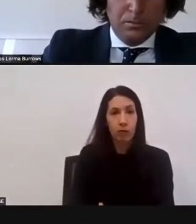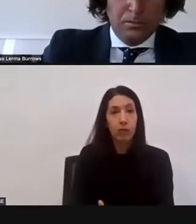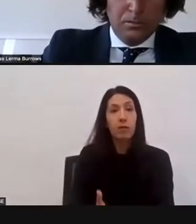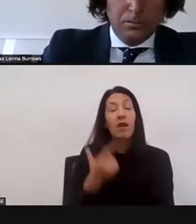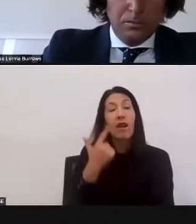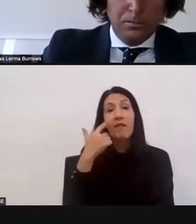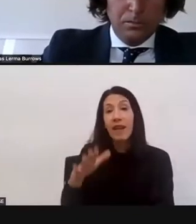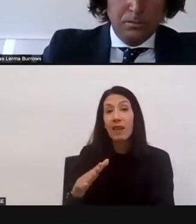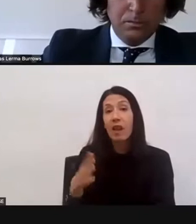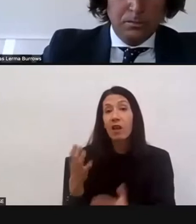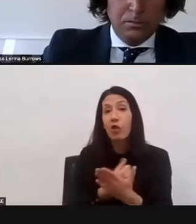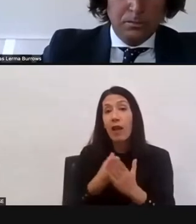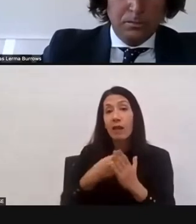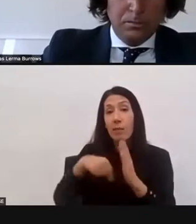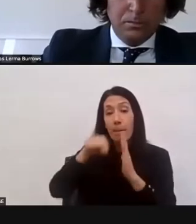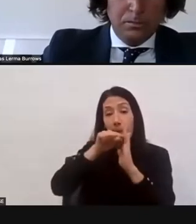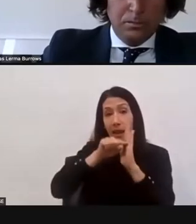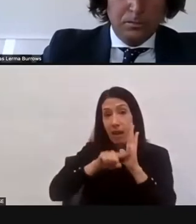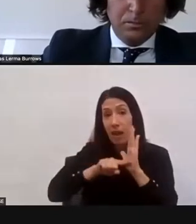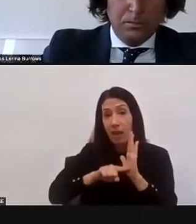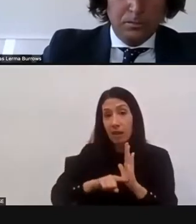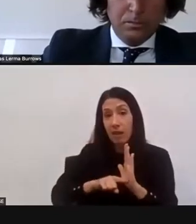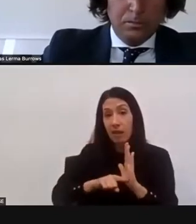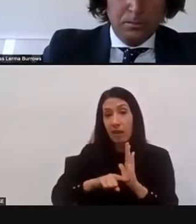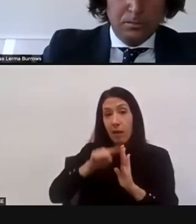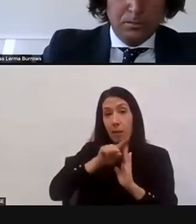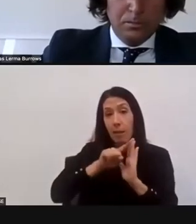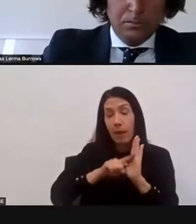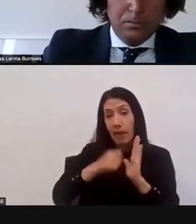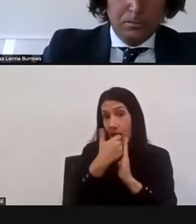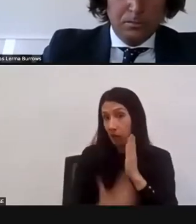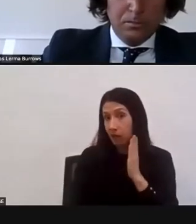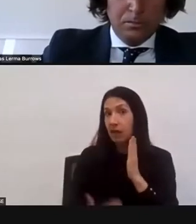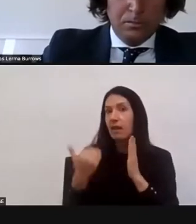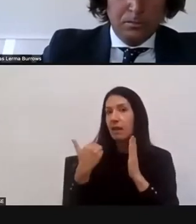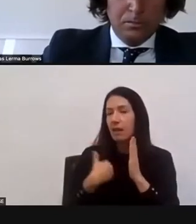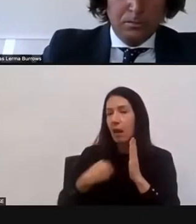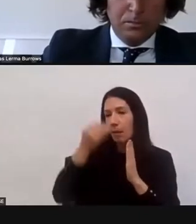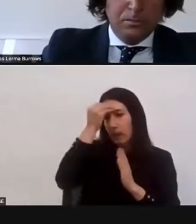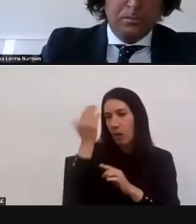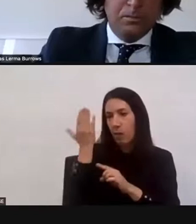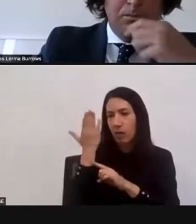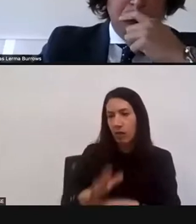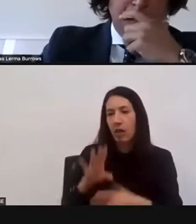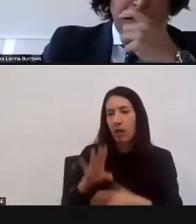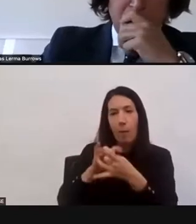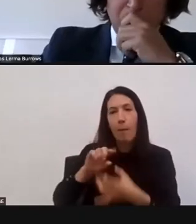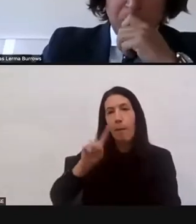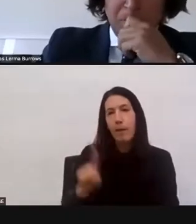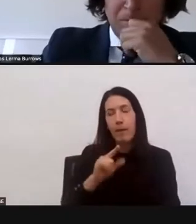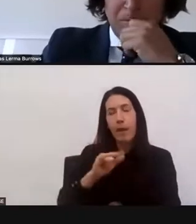las medidas que había tomado, de todas las medidas que se habían planteado hacer en relación con el primer plan, han quedado muy